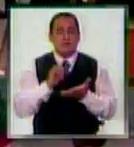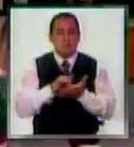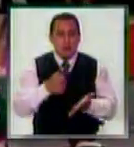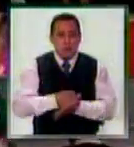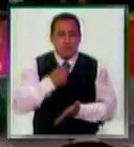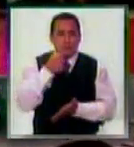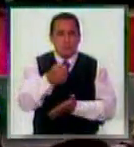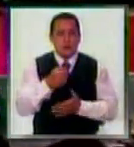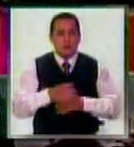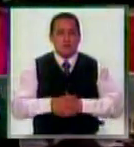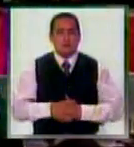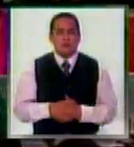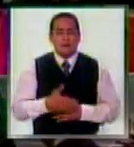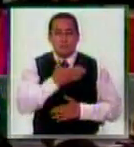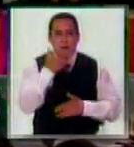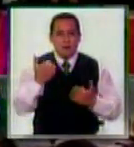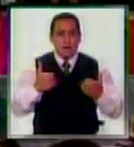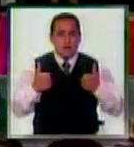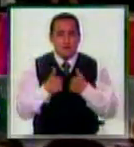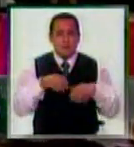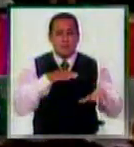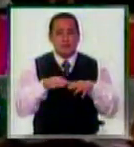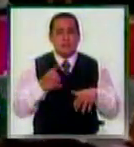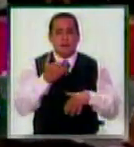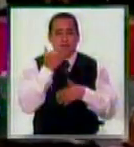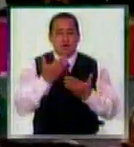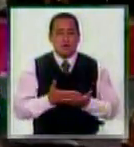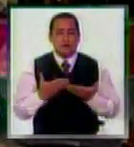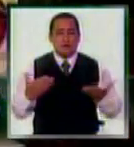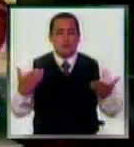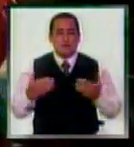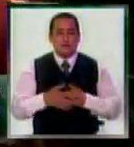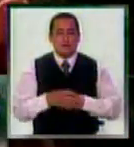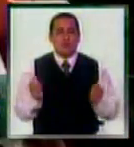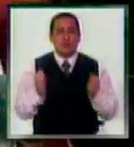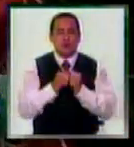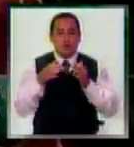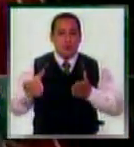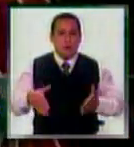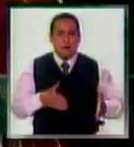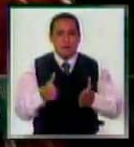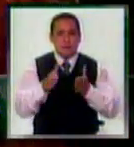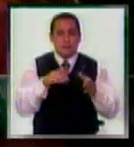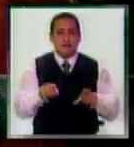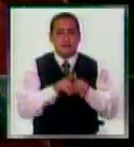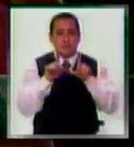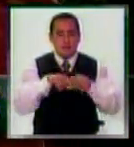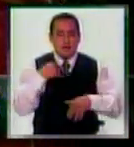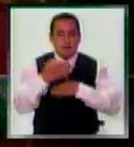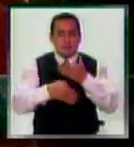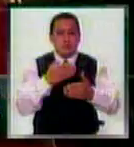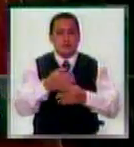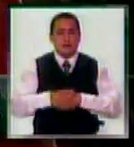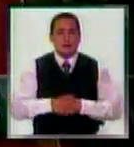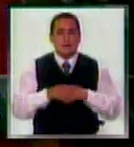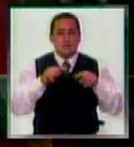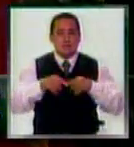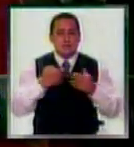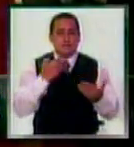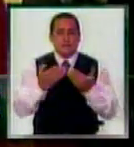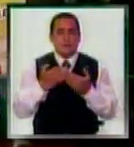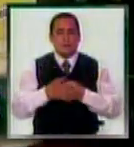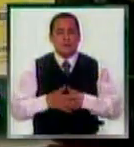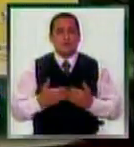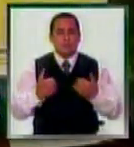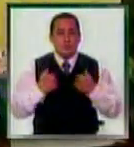comprar, por ganado, para hacer mejores productos, con la carretera, sacar esos productos. Y de esa manera